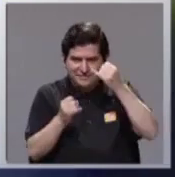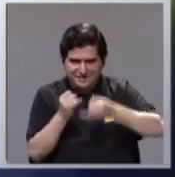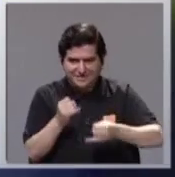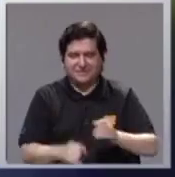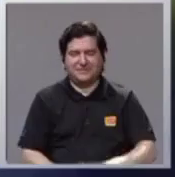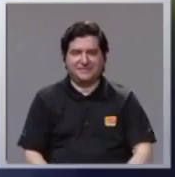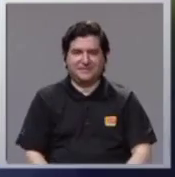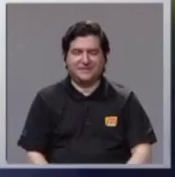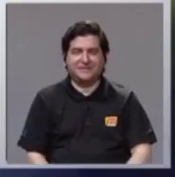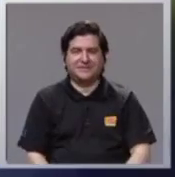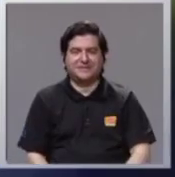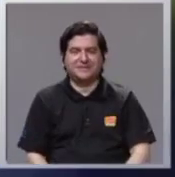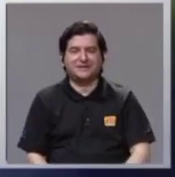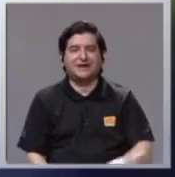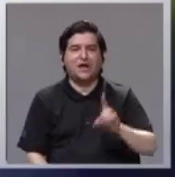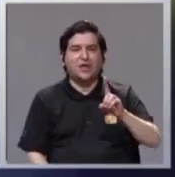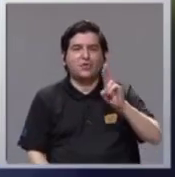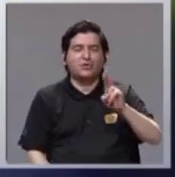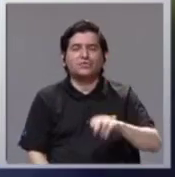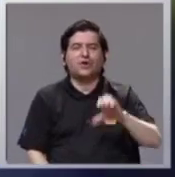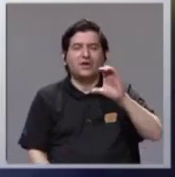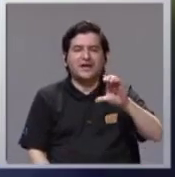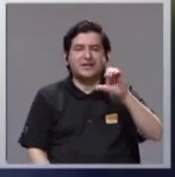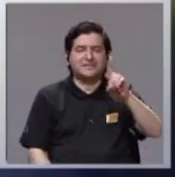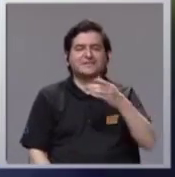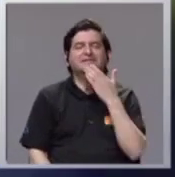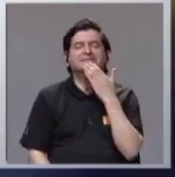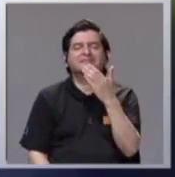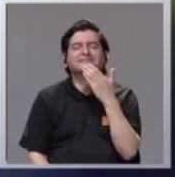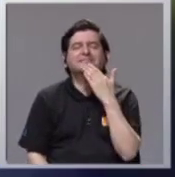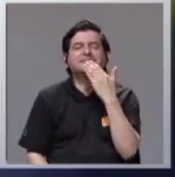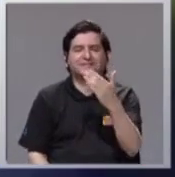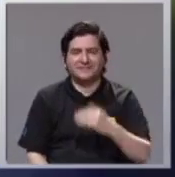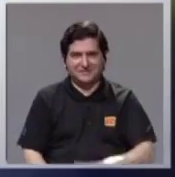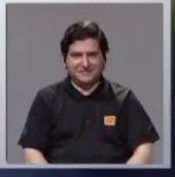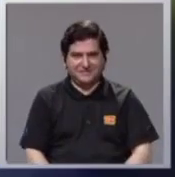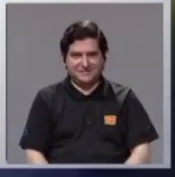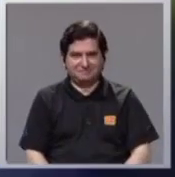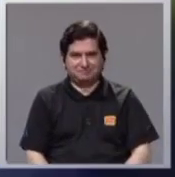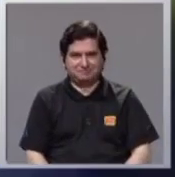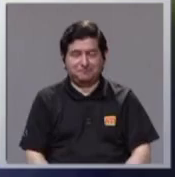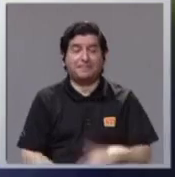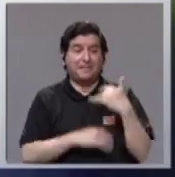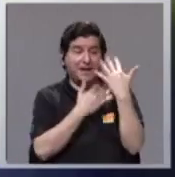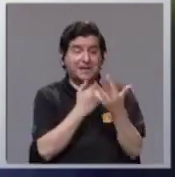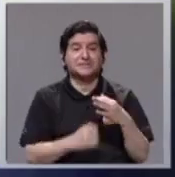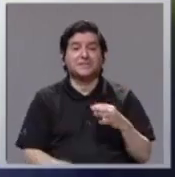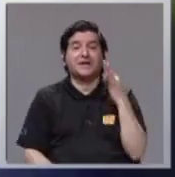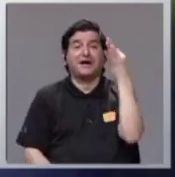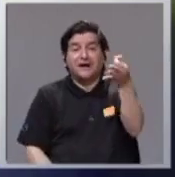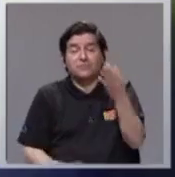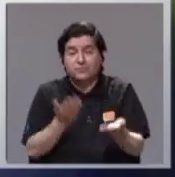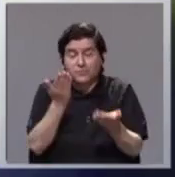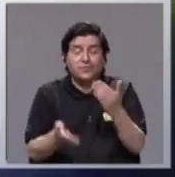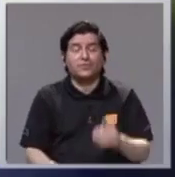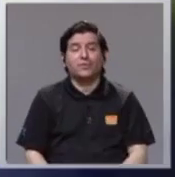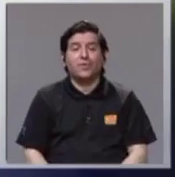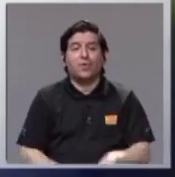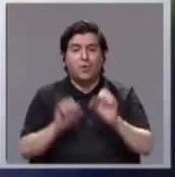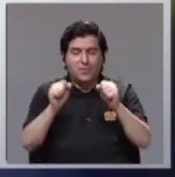círculo. Doctor Duverger, le agradecemos y esperamos algún